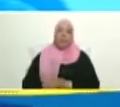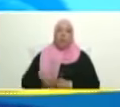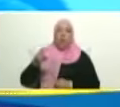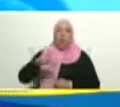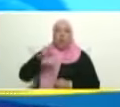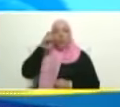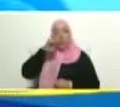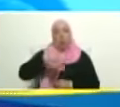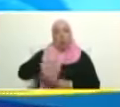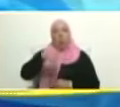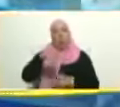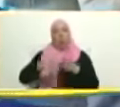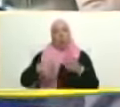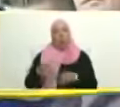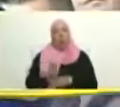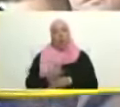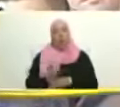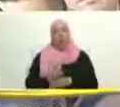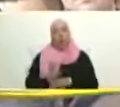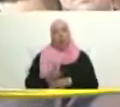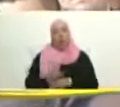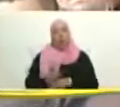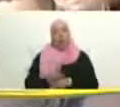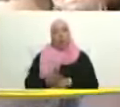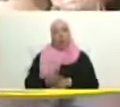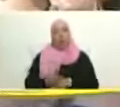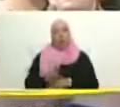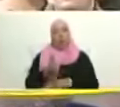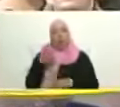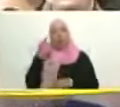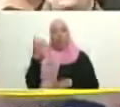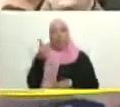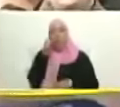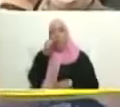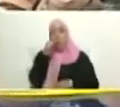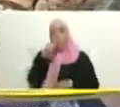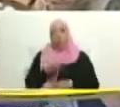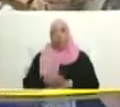Necesario, inmediato, Douglas Rico.